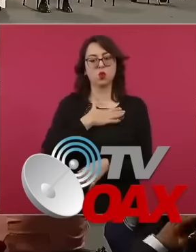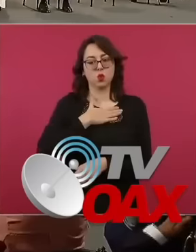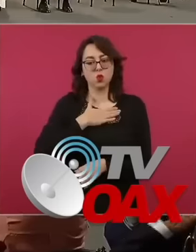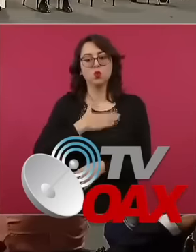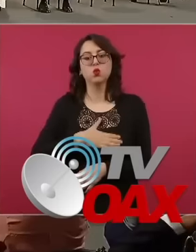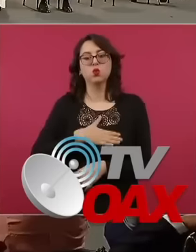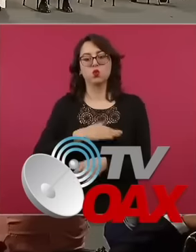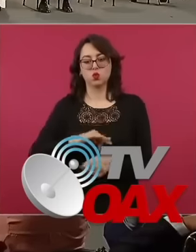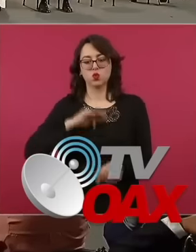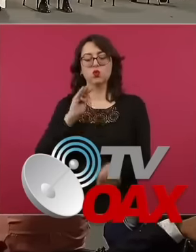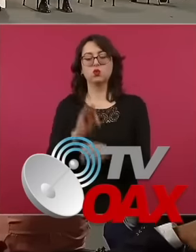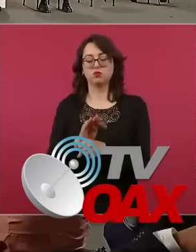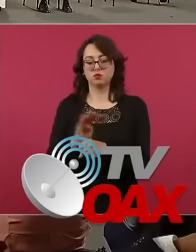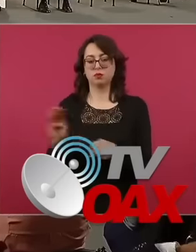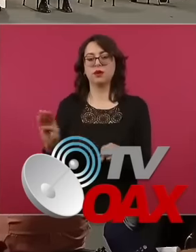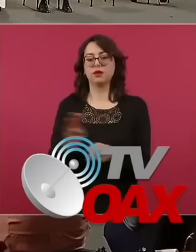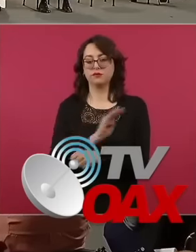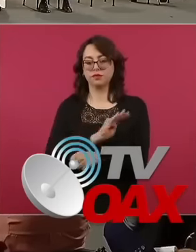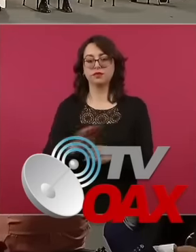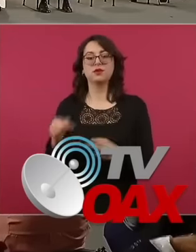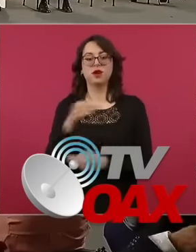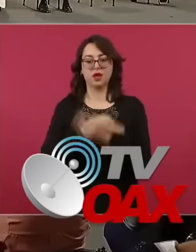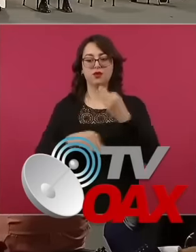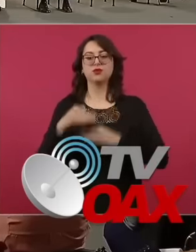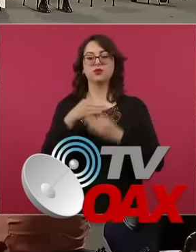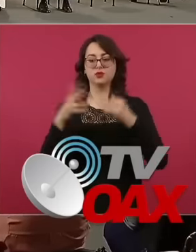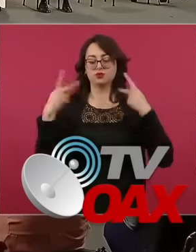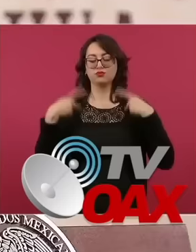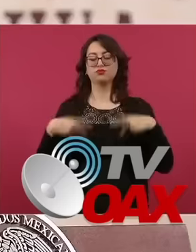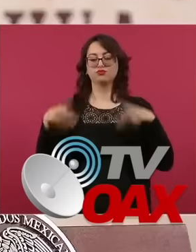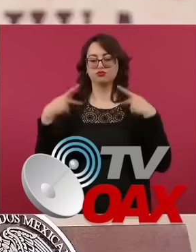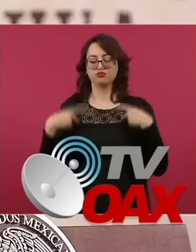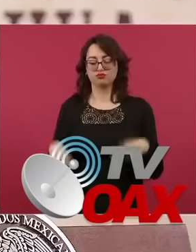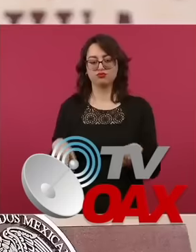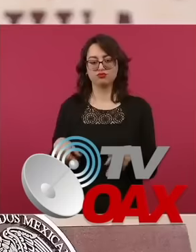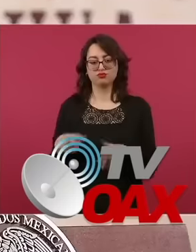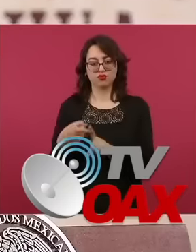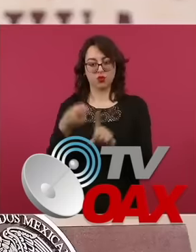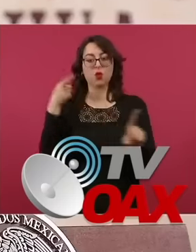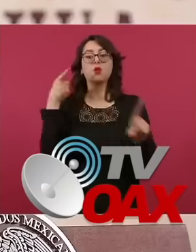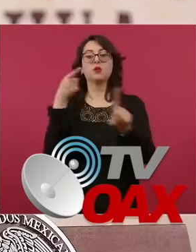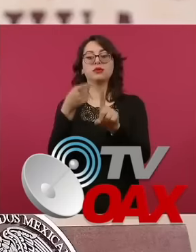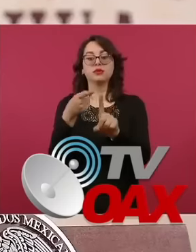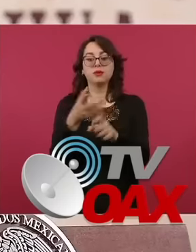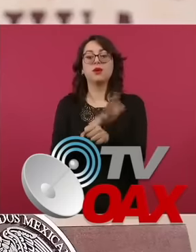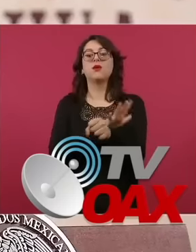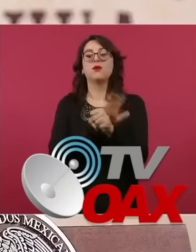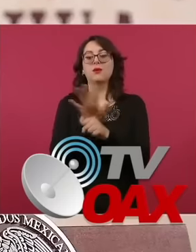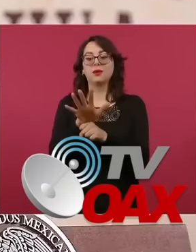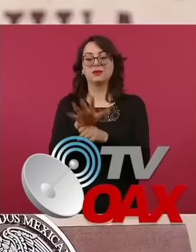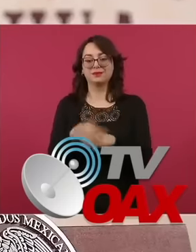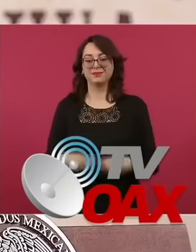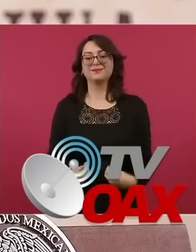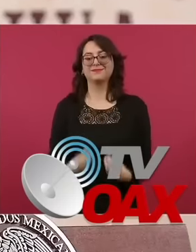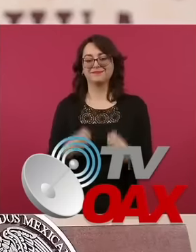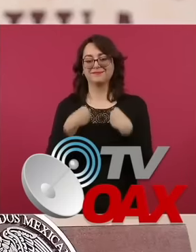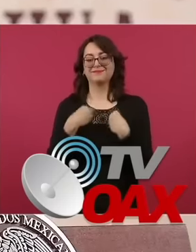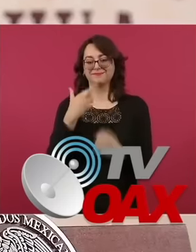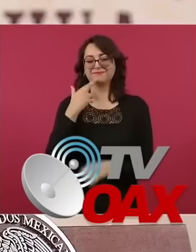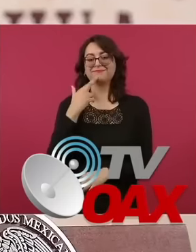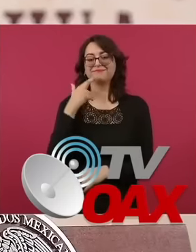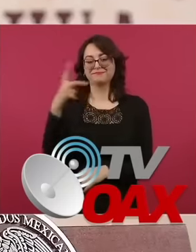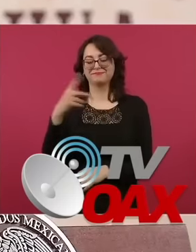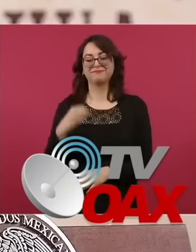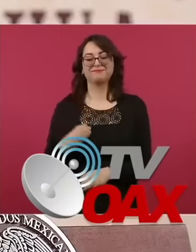México y de sus poblaciones más vulnerables en busca de una forma mejor de habitar mayor bienestar